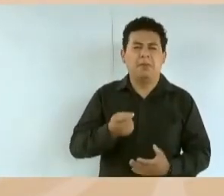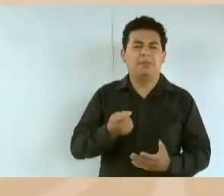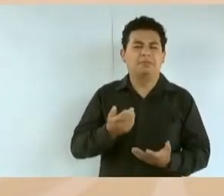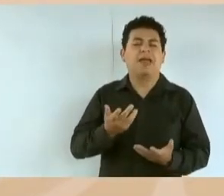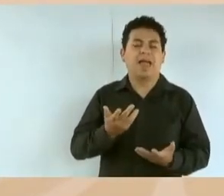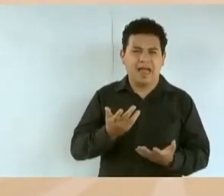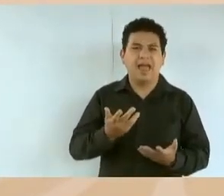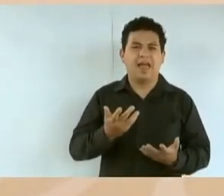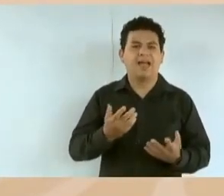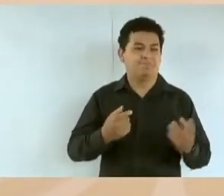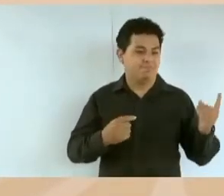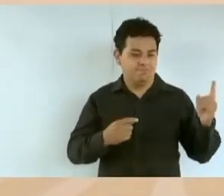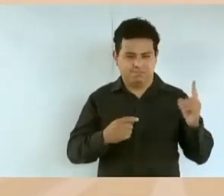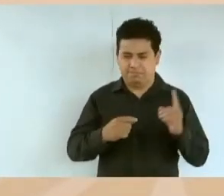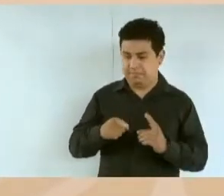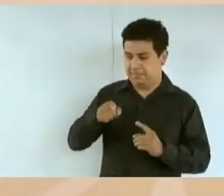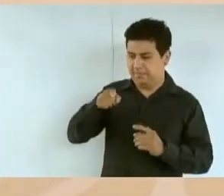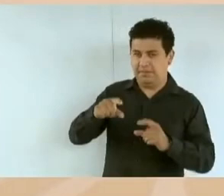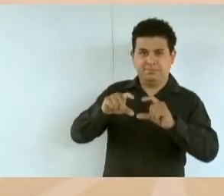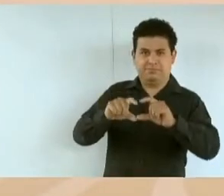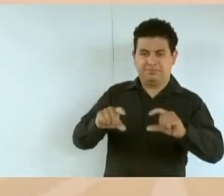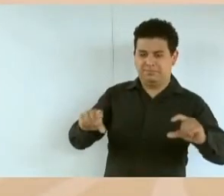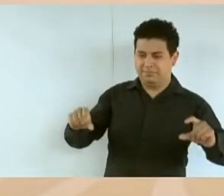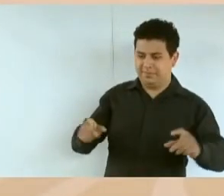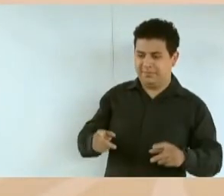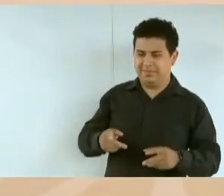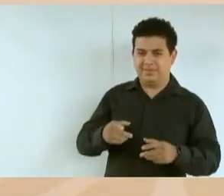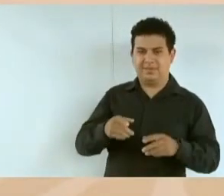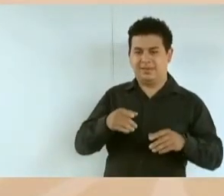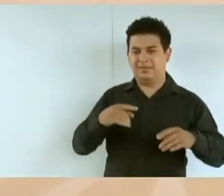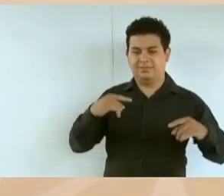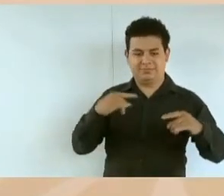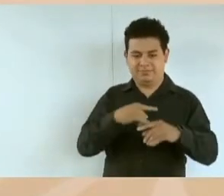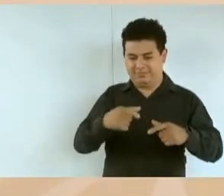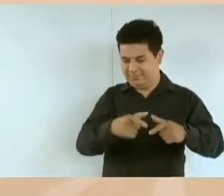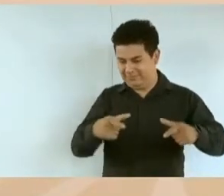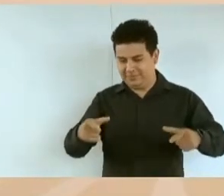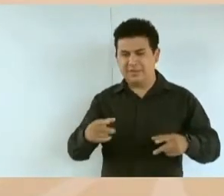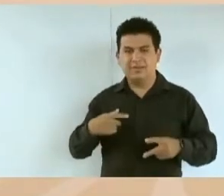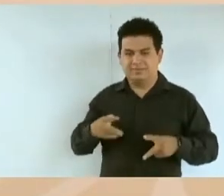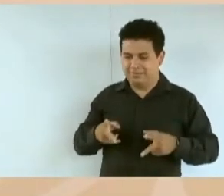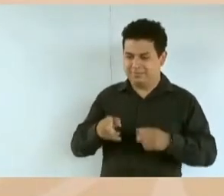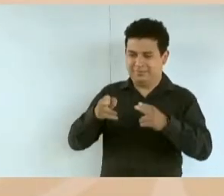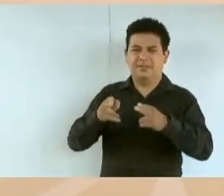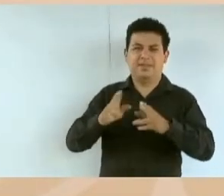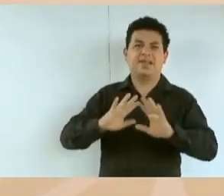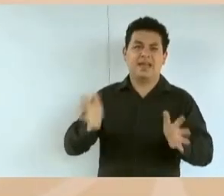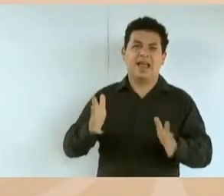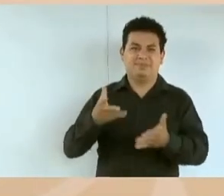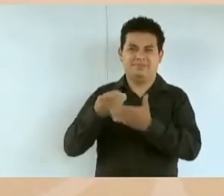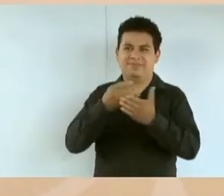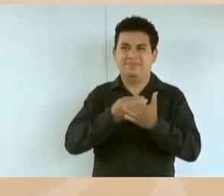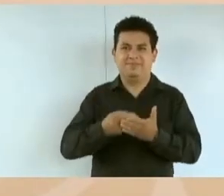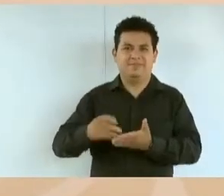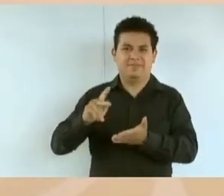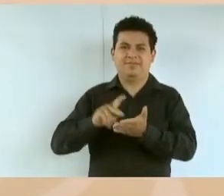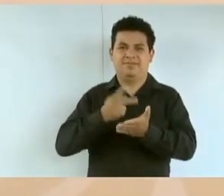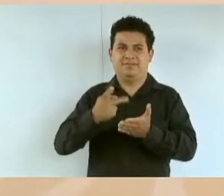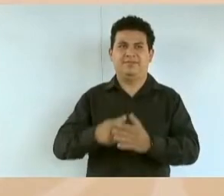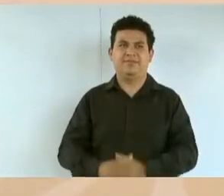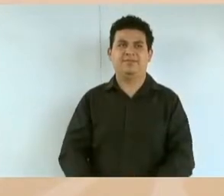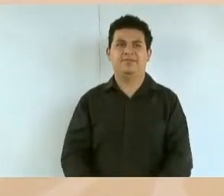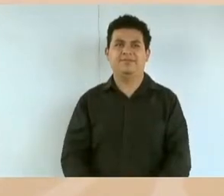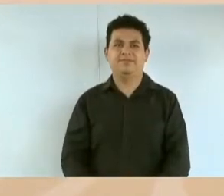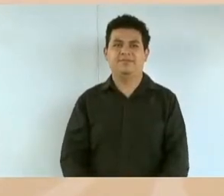esta inauguración de otro camino más, en este